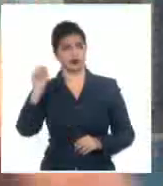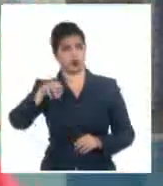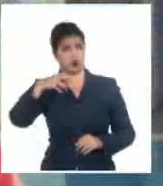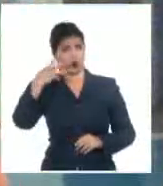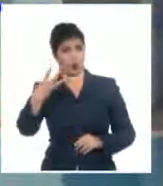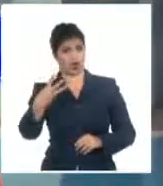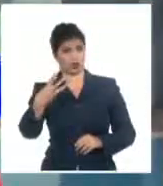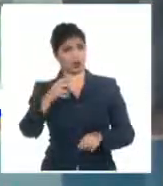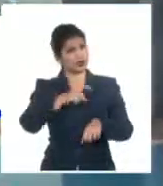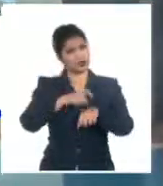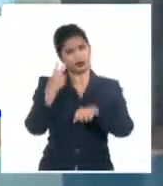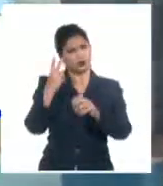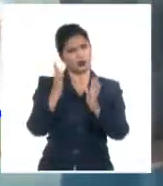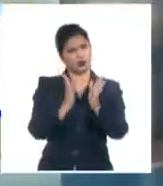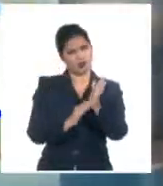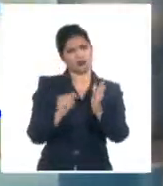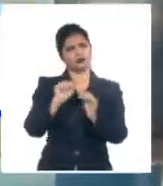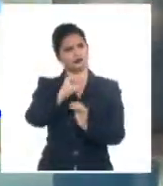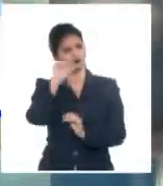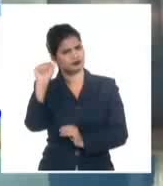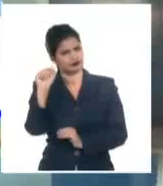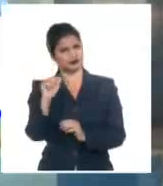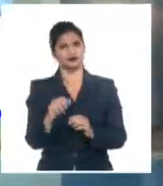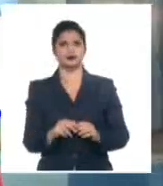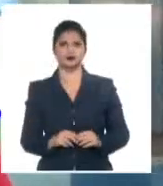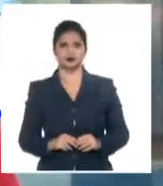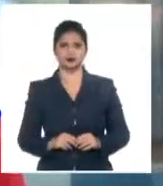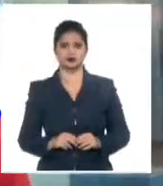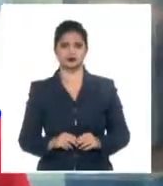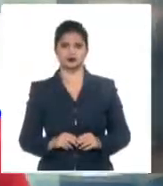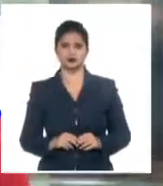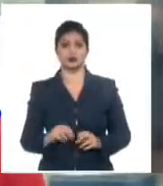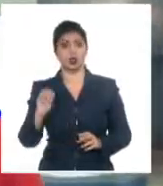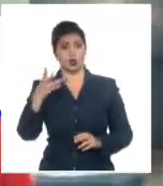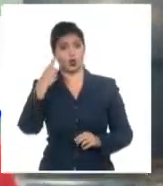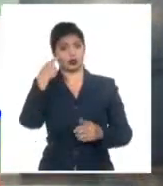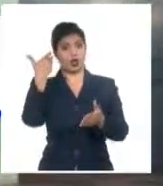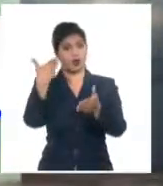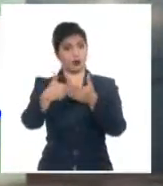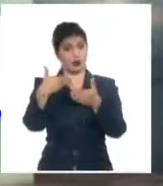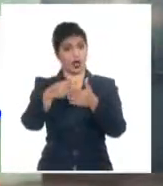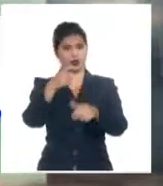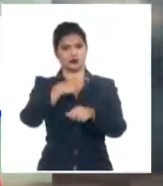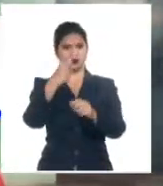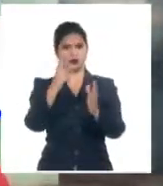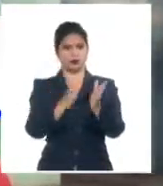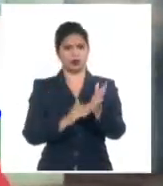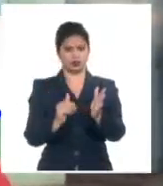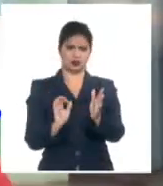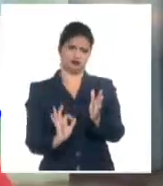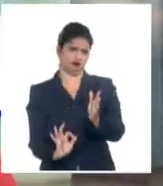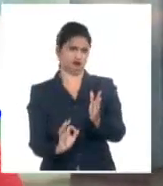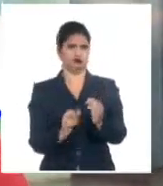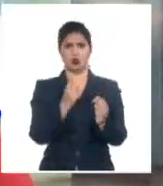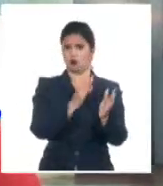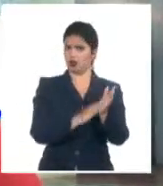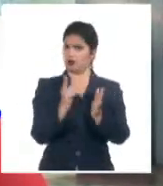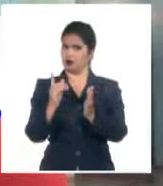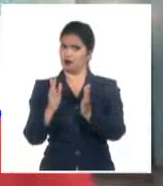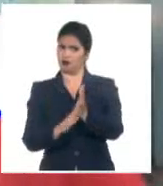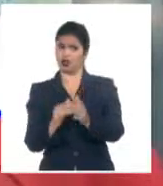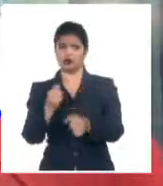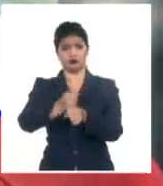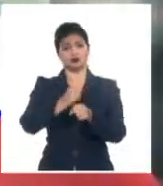Sí. Bueno, sí, el cuarto intento en 2 meses ha sido un trabajo durísimo. La verdad que